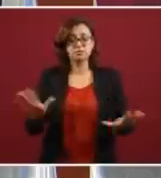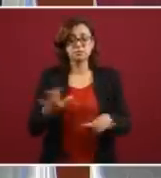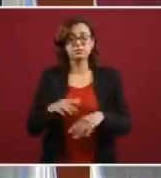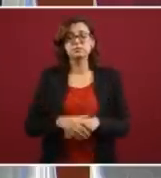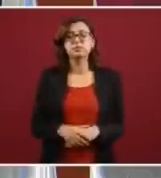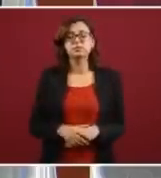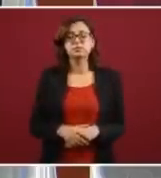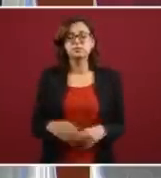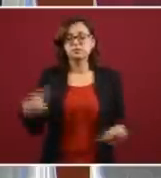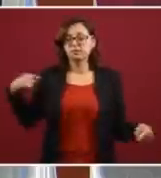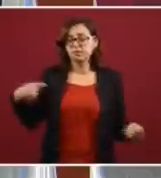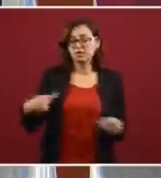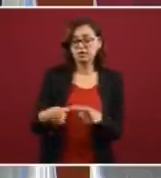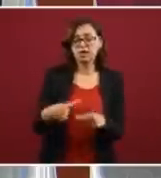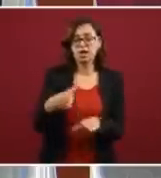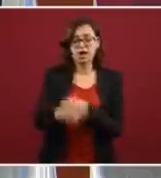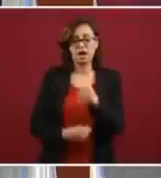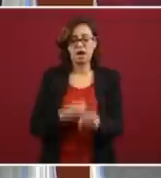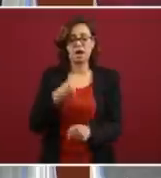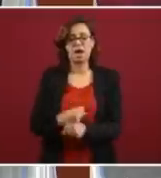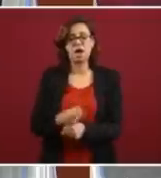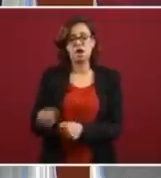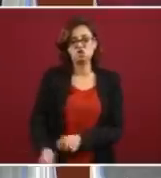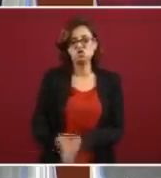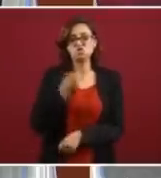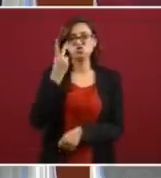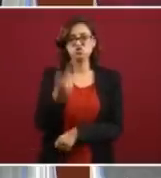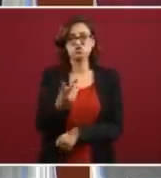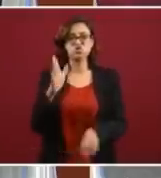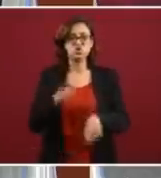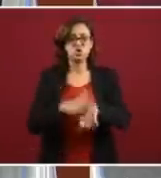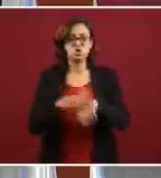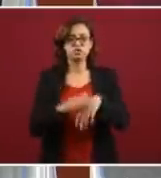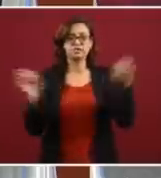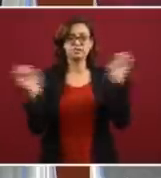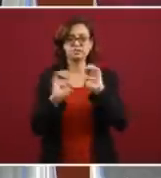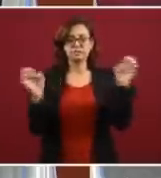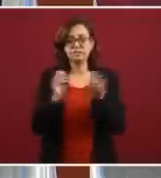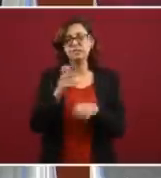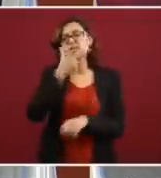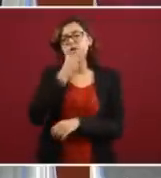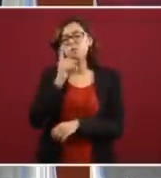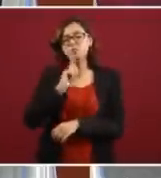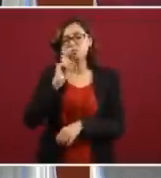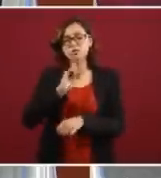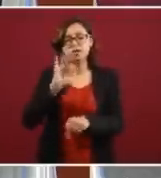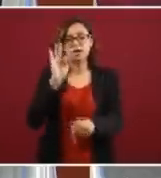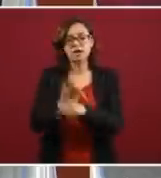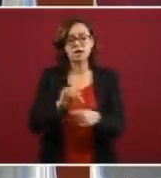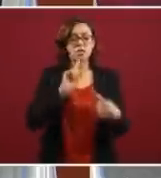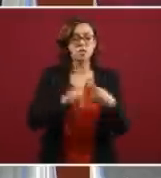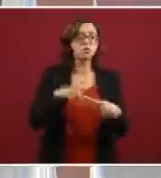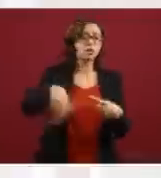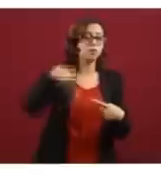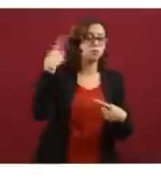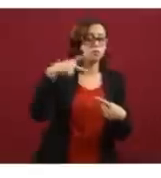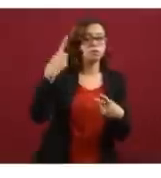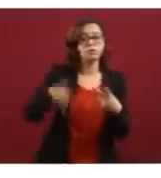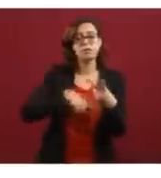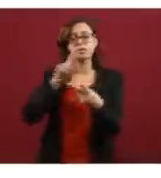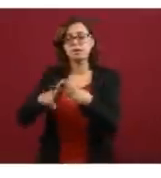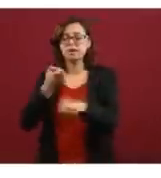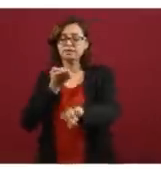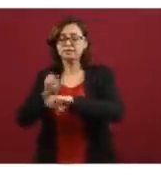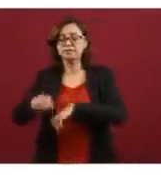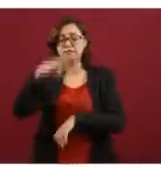emitido durante este gobierno 2 alertas, una en Puebla y otra en el Estado de México, esta última vinculada a los